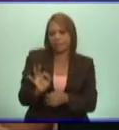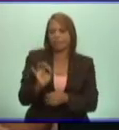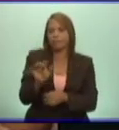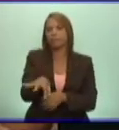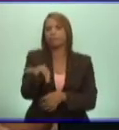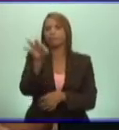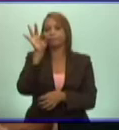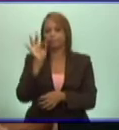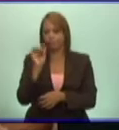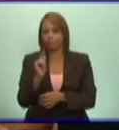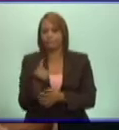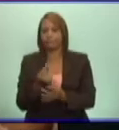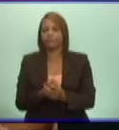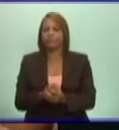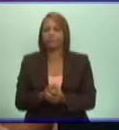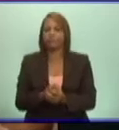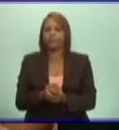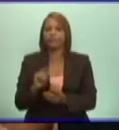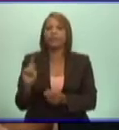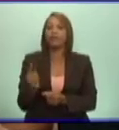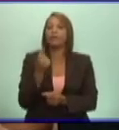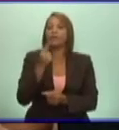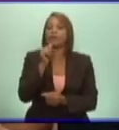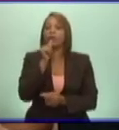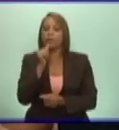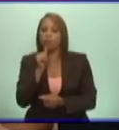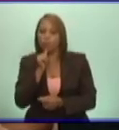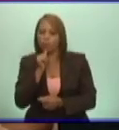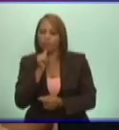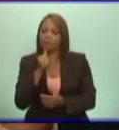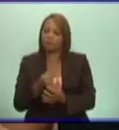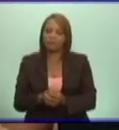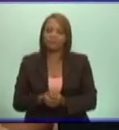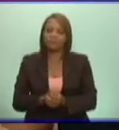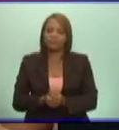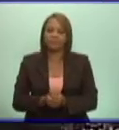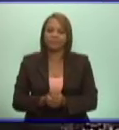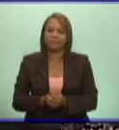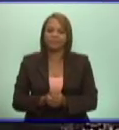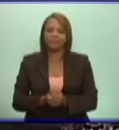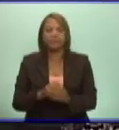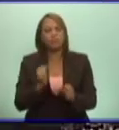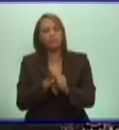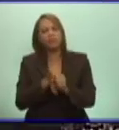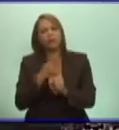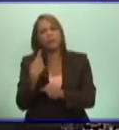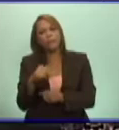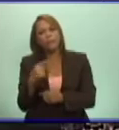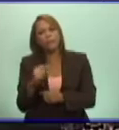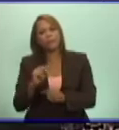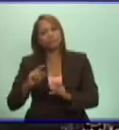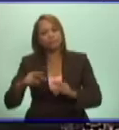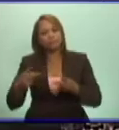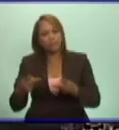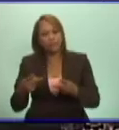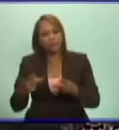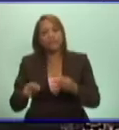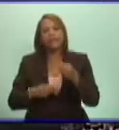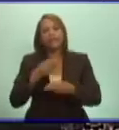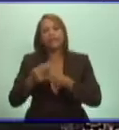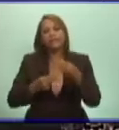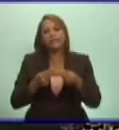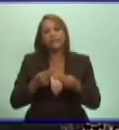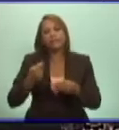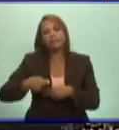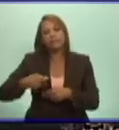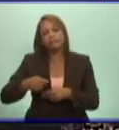seleccionaron. Esa era una de las primeras inquietudes, bueno, que nos habían llegado. Un trabajo práctico que, recapitulando, se hacía o se debe